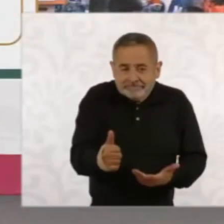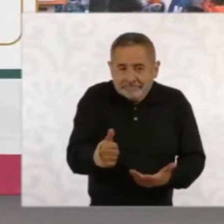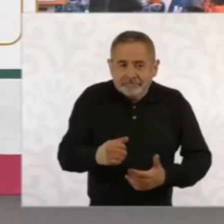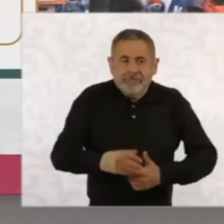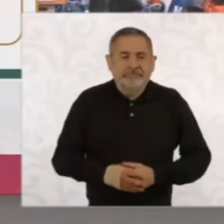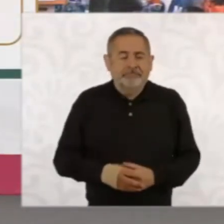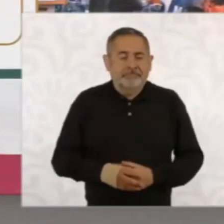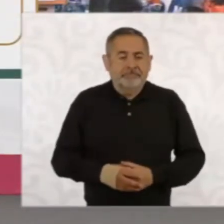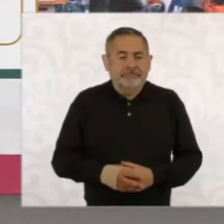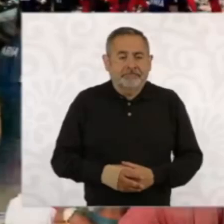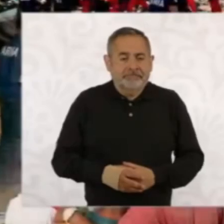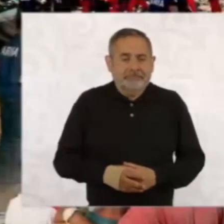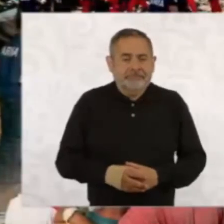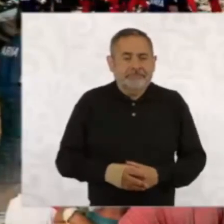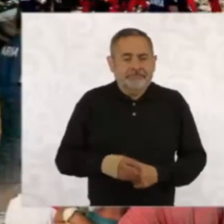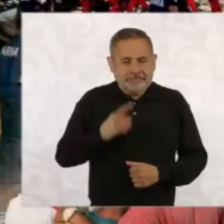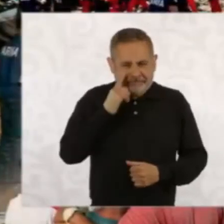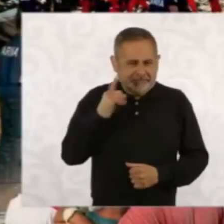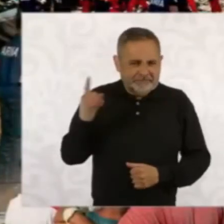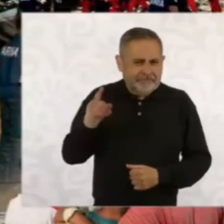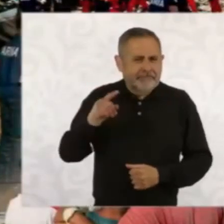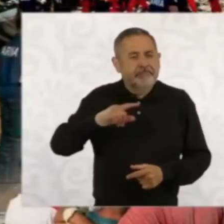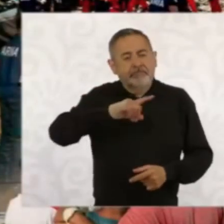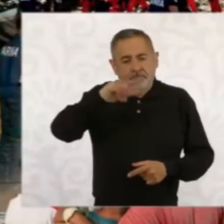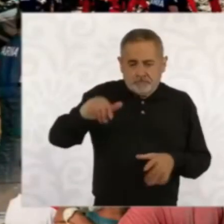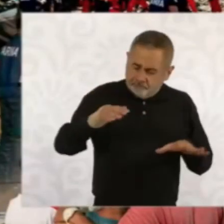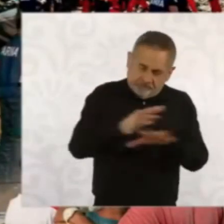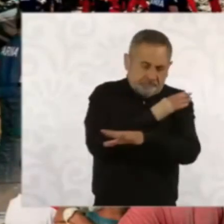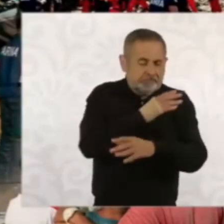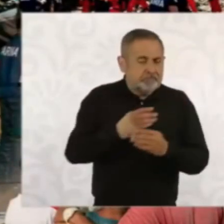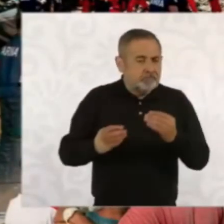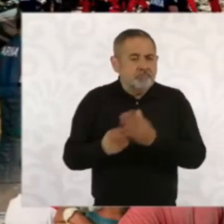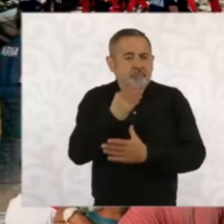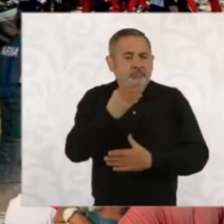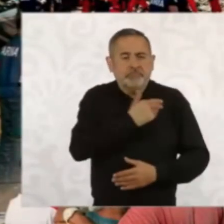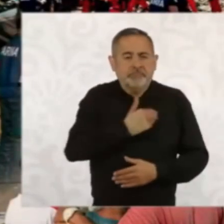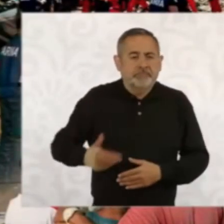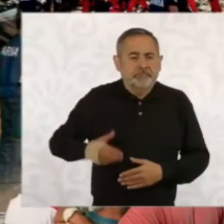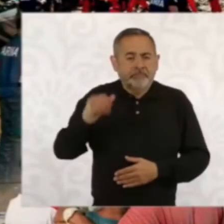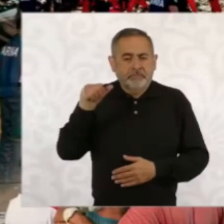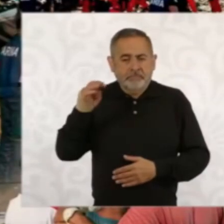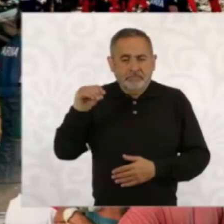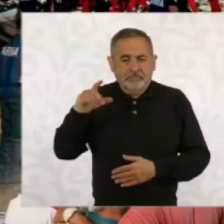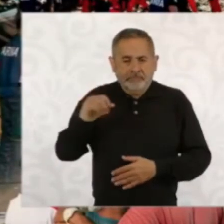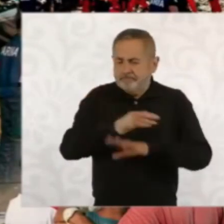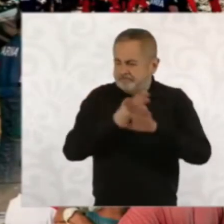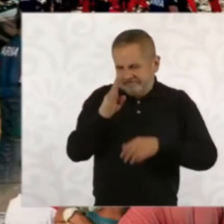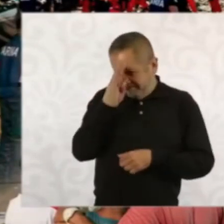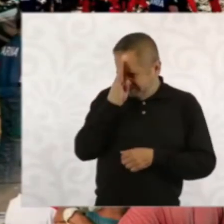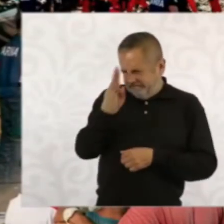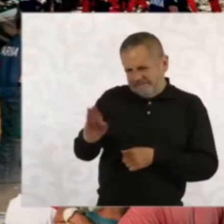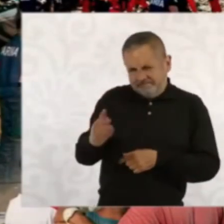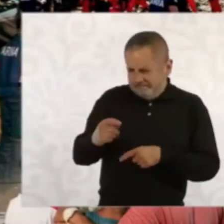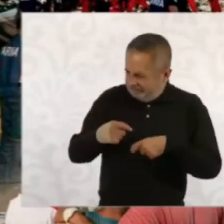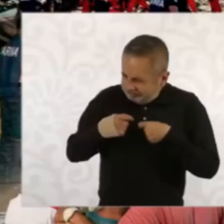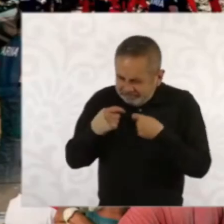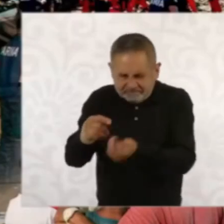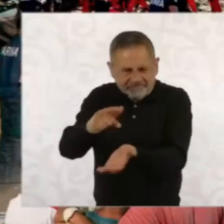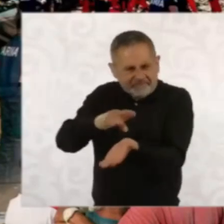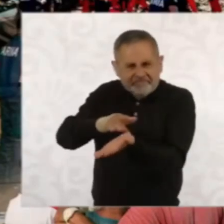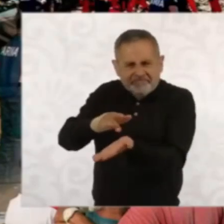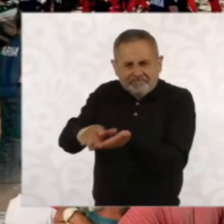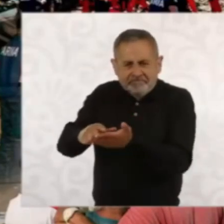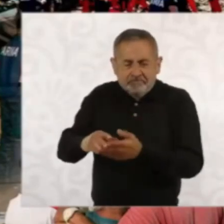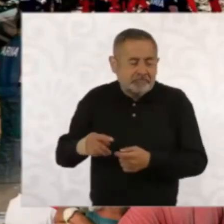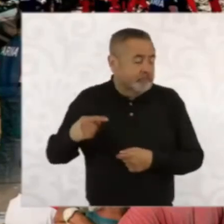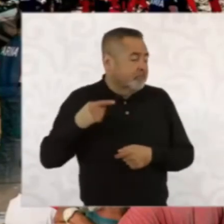Ya en la época del presidente López Obrador, a diferencia de otras administraciones, va apoyo directo a la población, además de que se